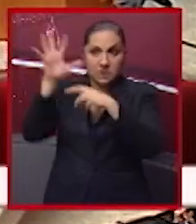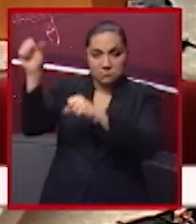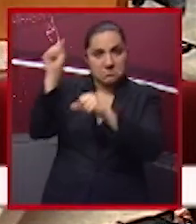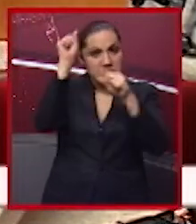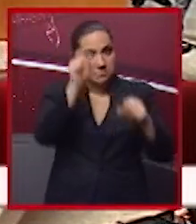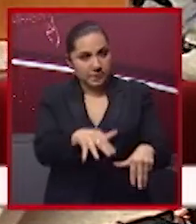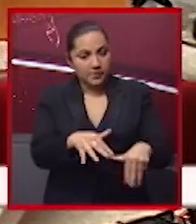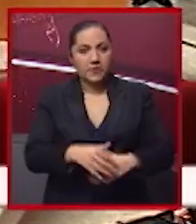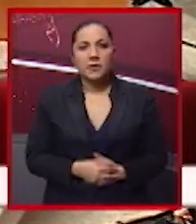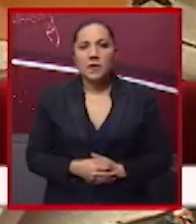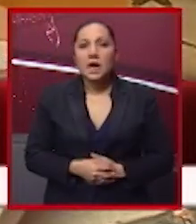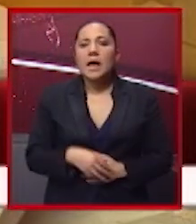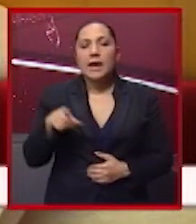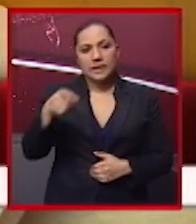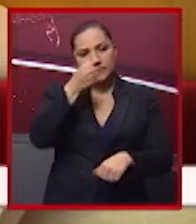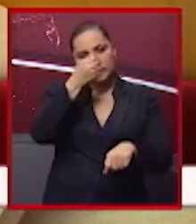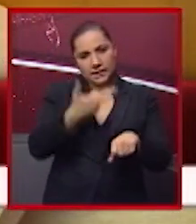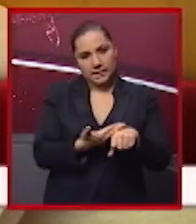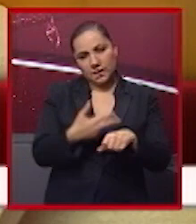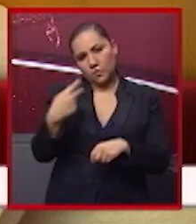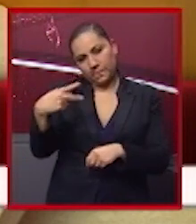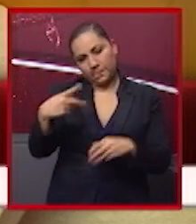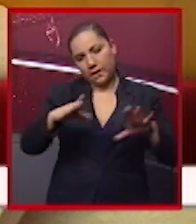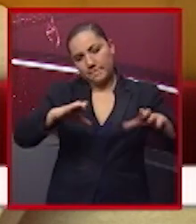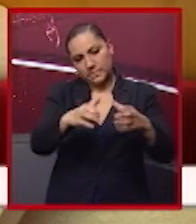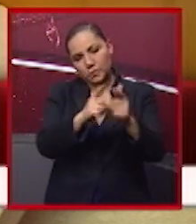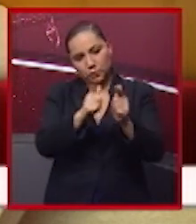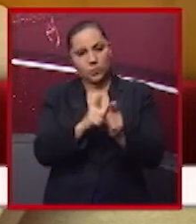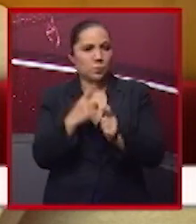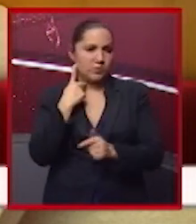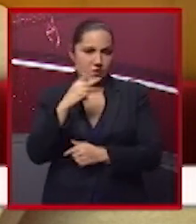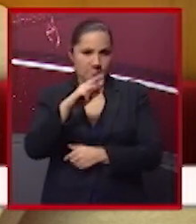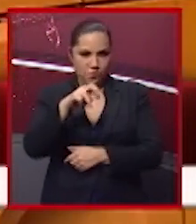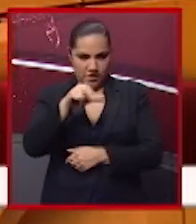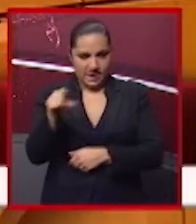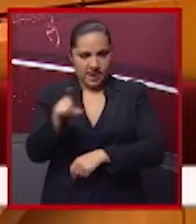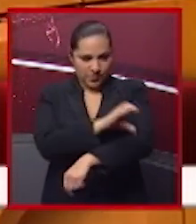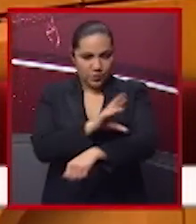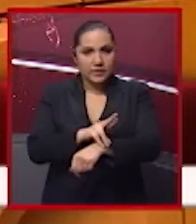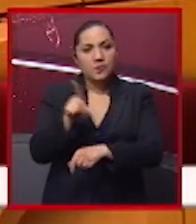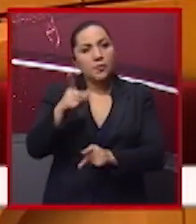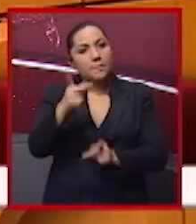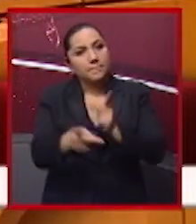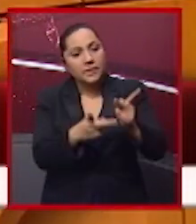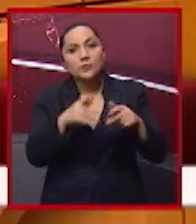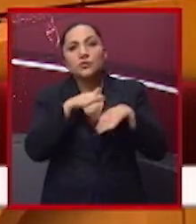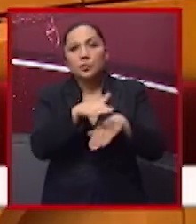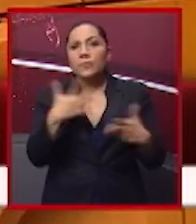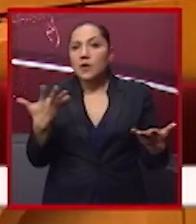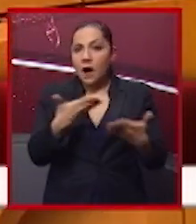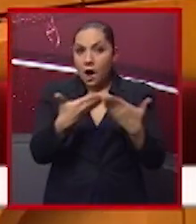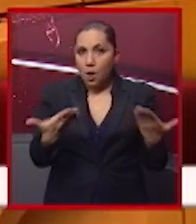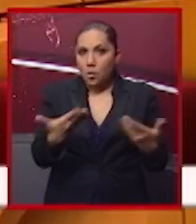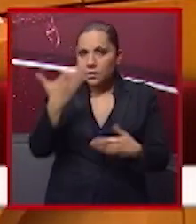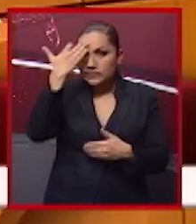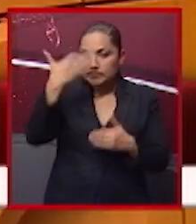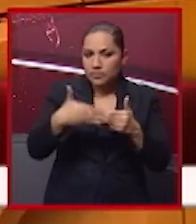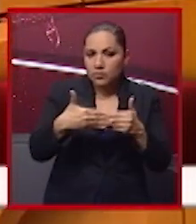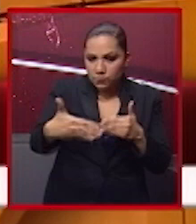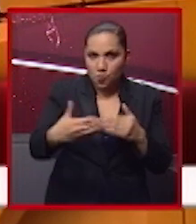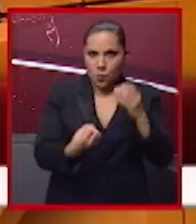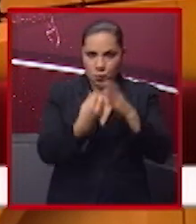de la Secretaría de Gobernación sobre las cuentas que la actual administración entregará al próximo gobierno en relación a los casos de Ayotzinapa,